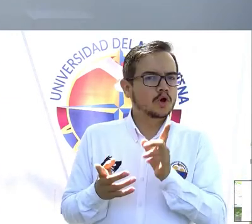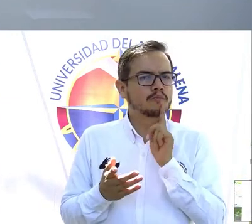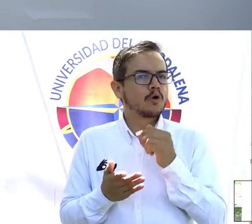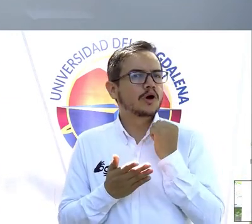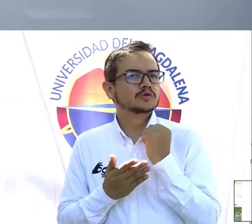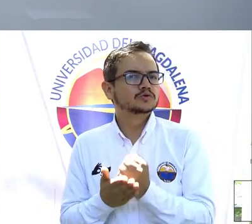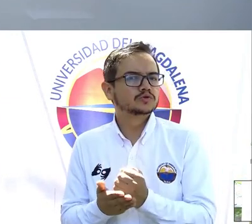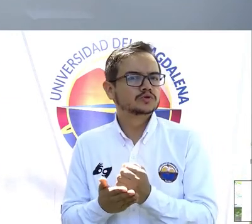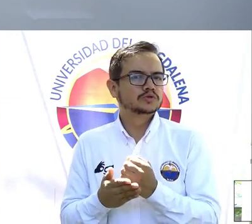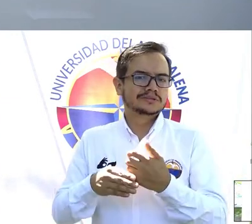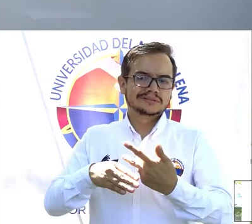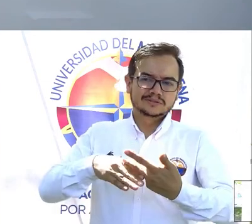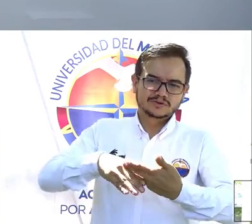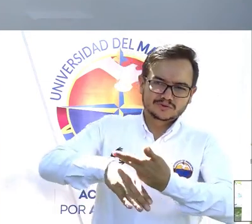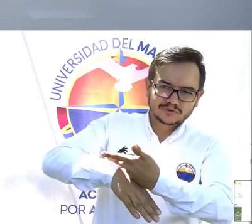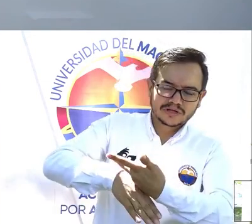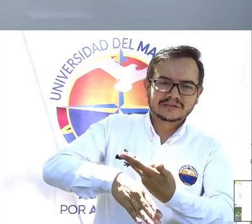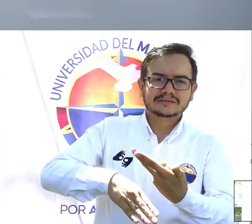cortar,